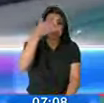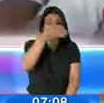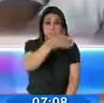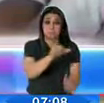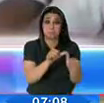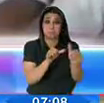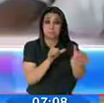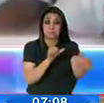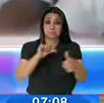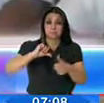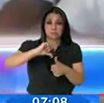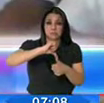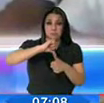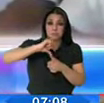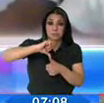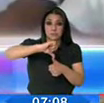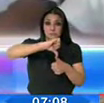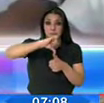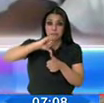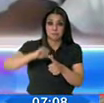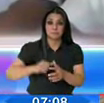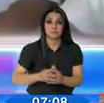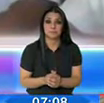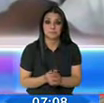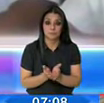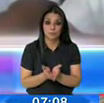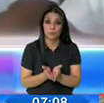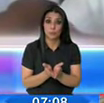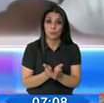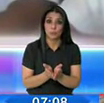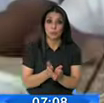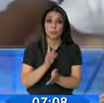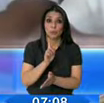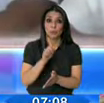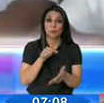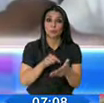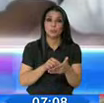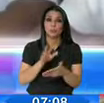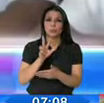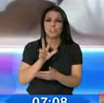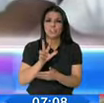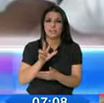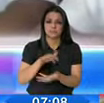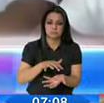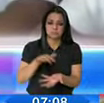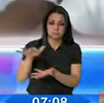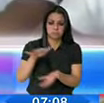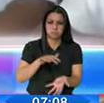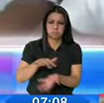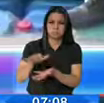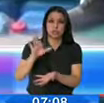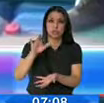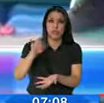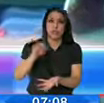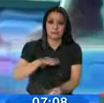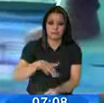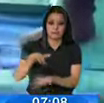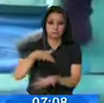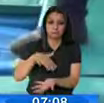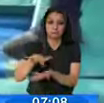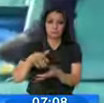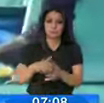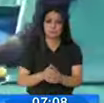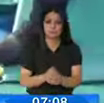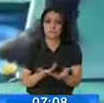Centroamérica. Una embarcación con aproximadamente 1.3 toneladas de sustancias sujetas a fiscalización. En el puerto de la